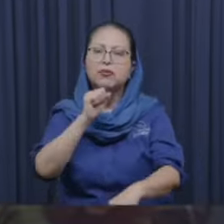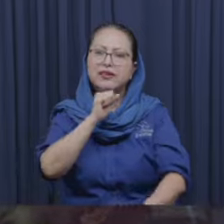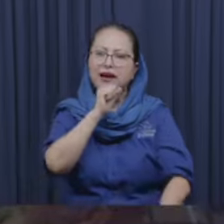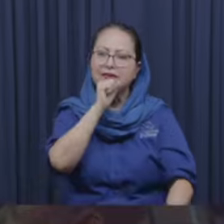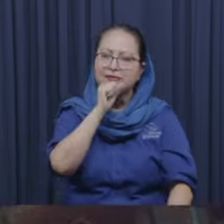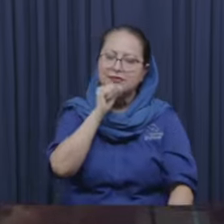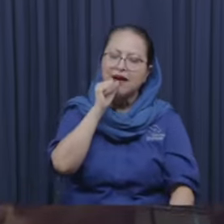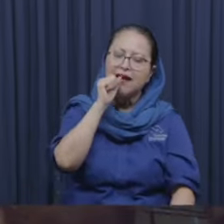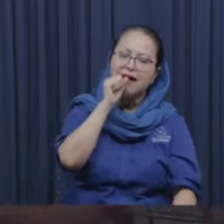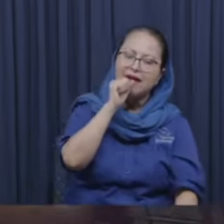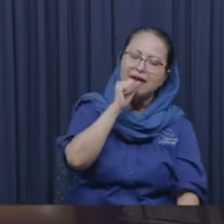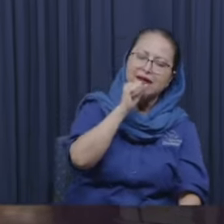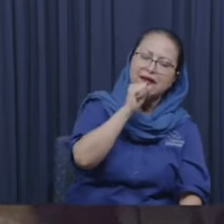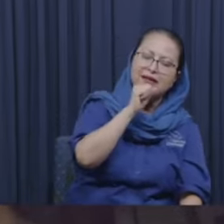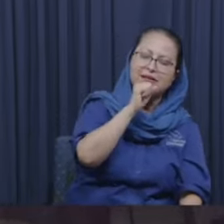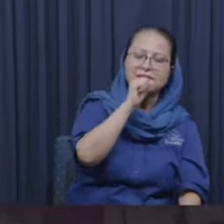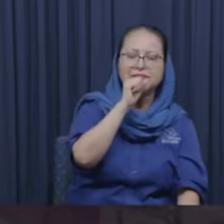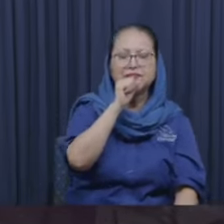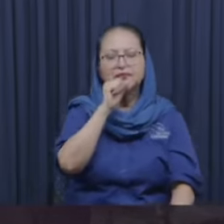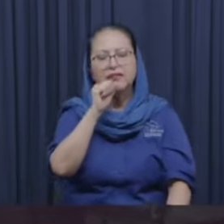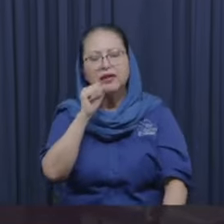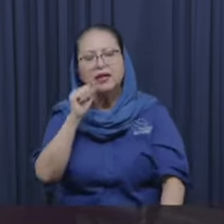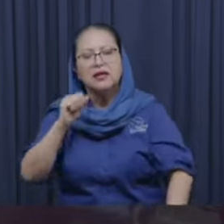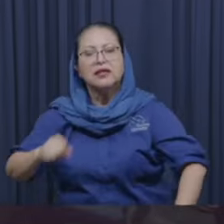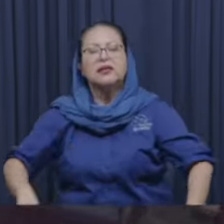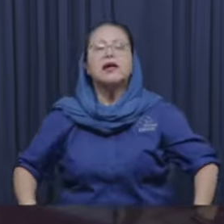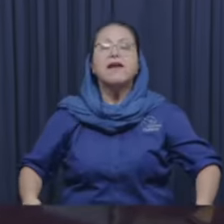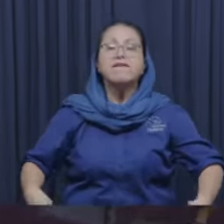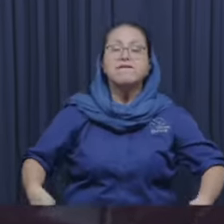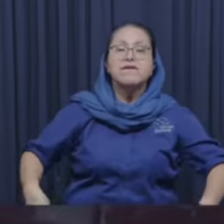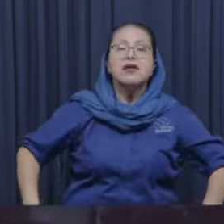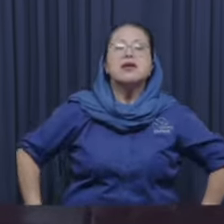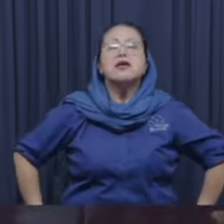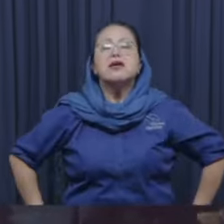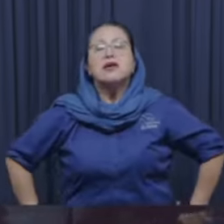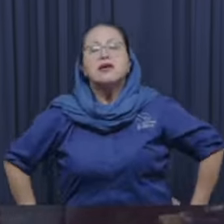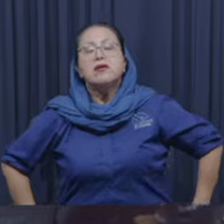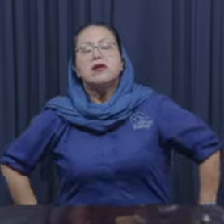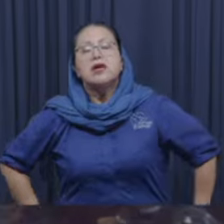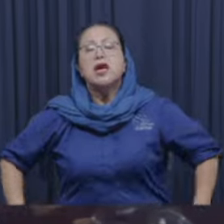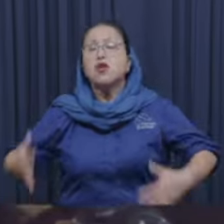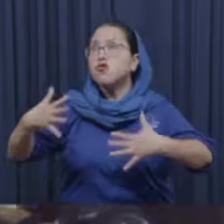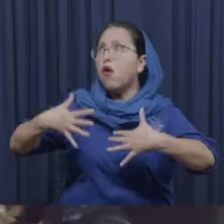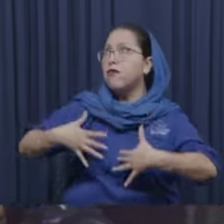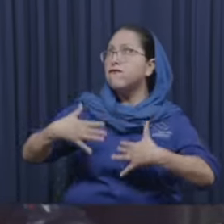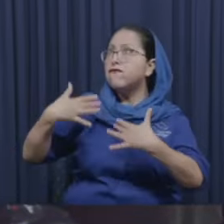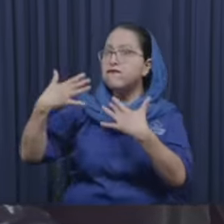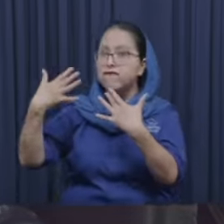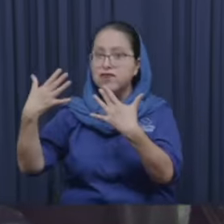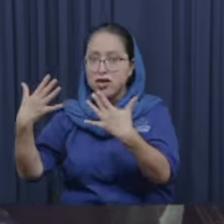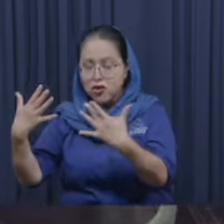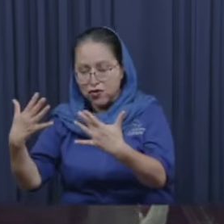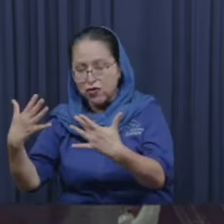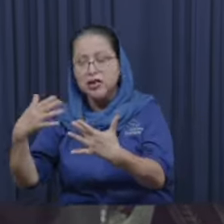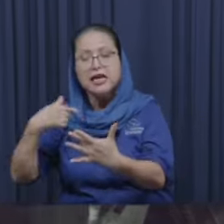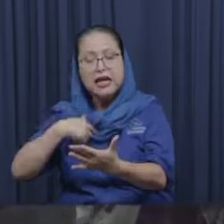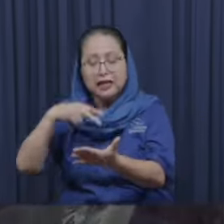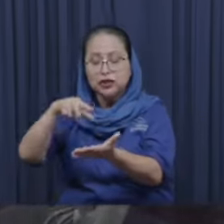lleva vivo en la esperanza de poderte ver ni siquiera El sueño me